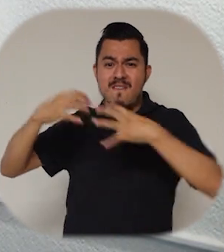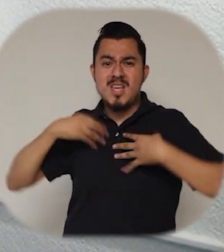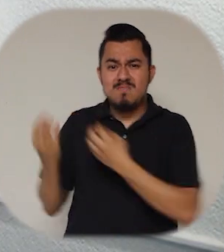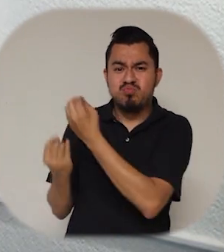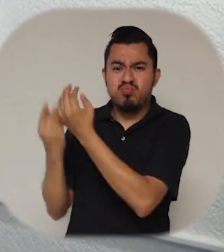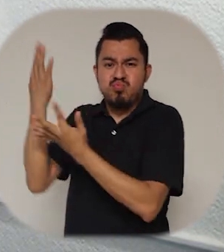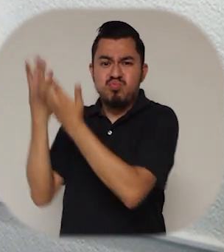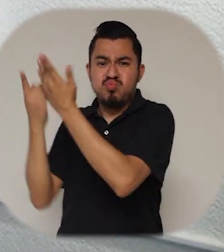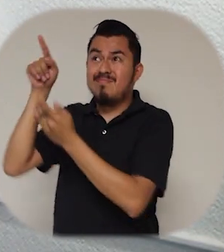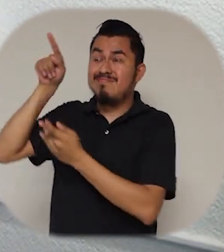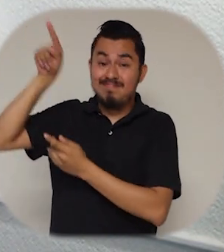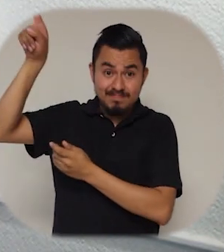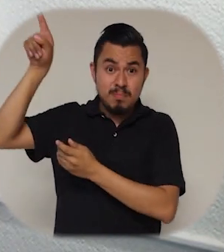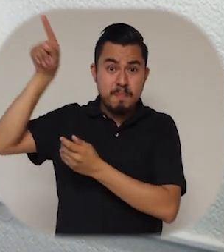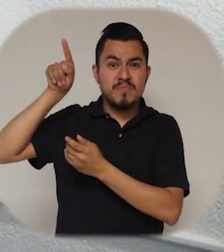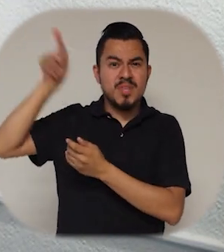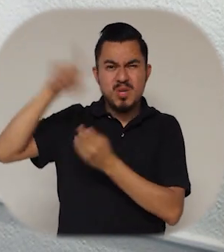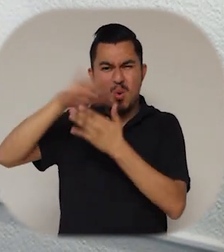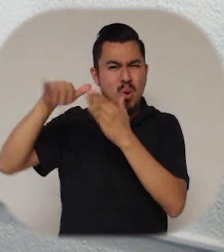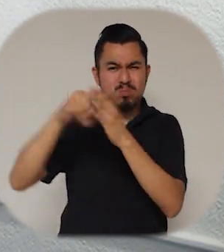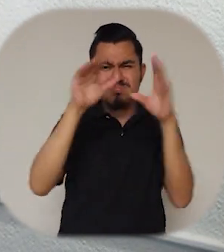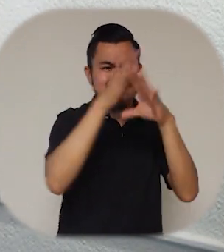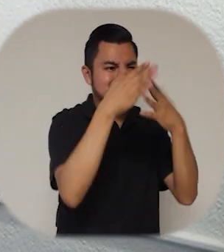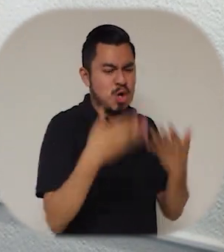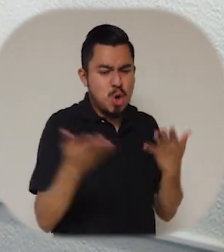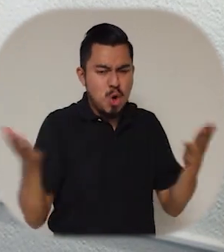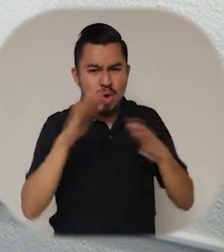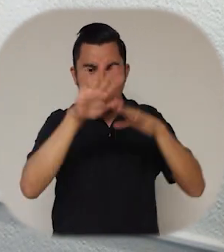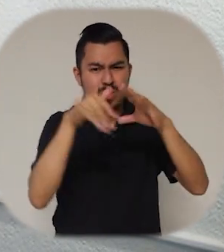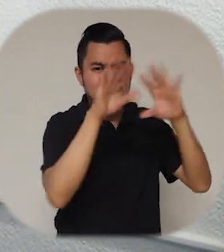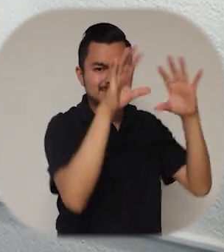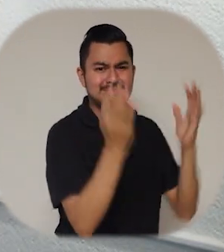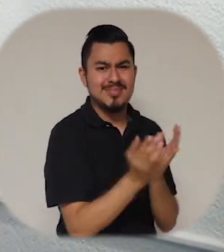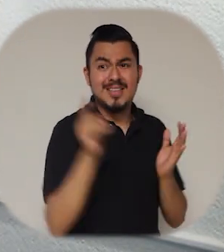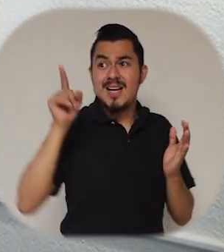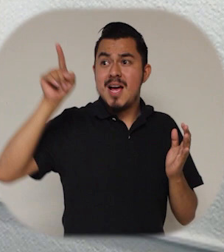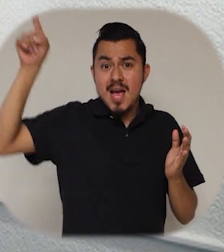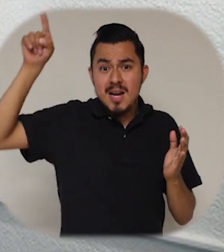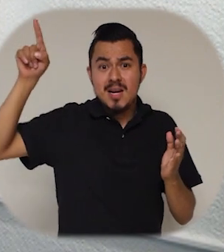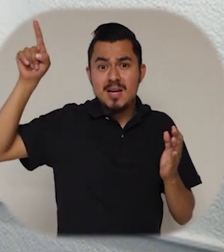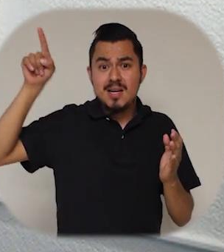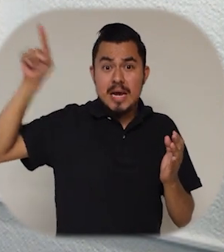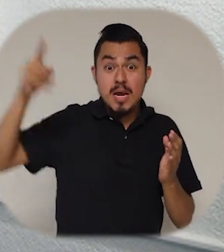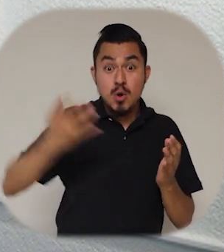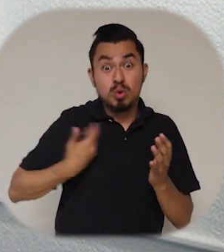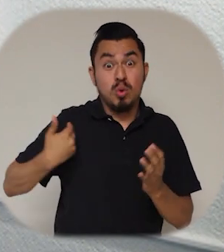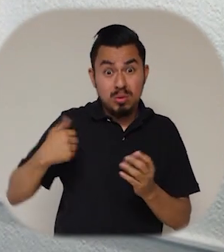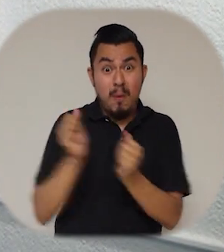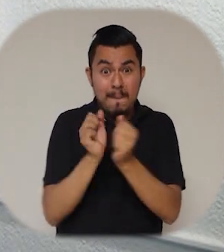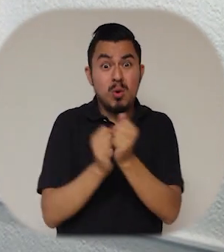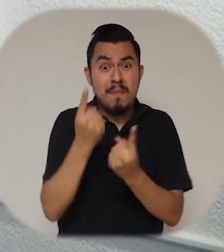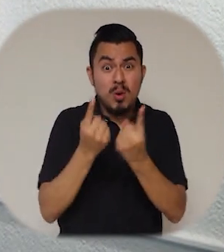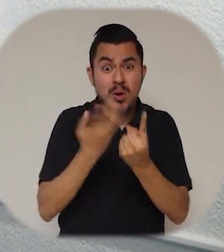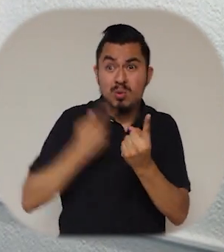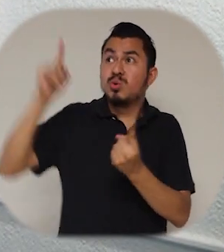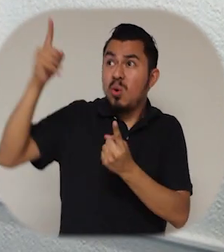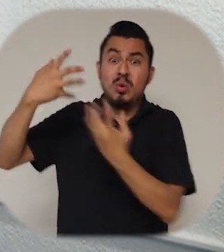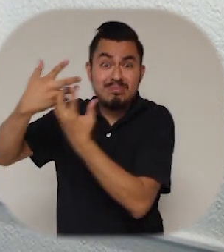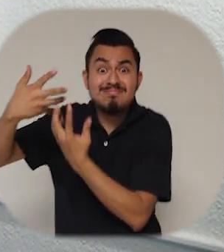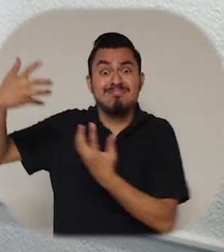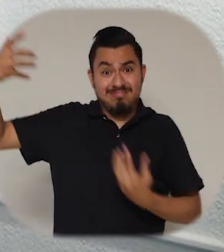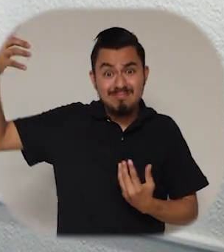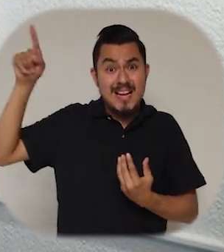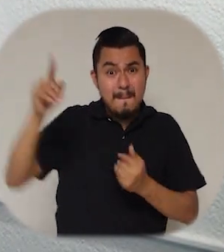vida, que es la fuente de todas las cosas, Él es de quien nos separamos. Ese es el problema. Por eso es que